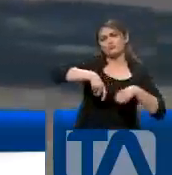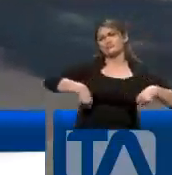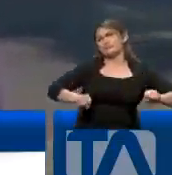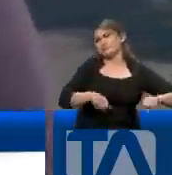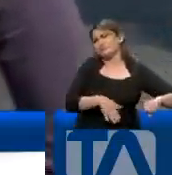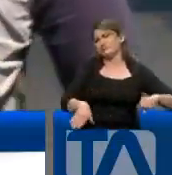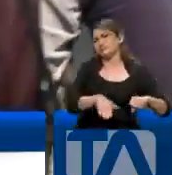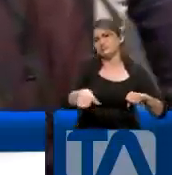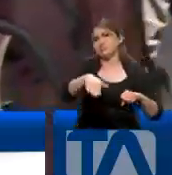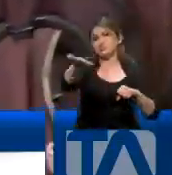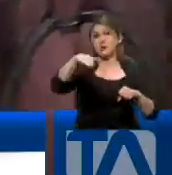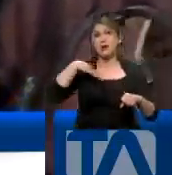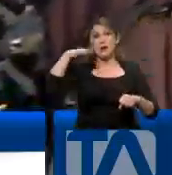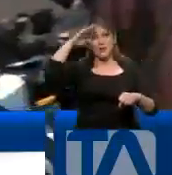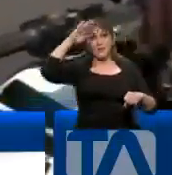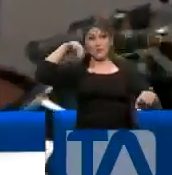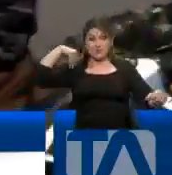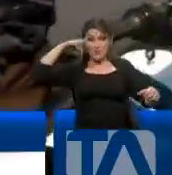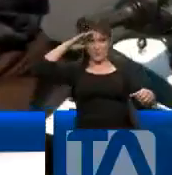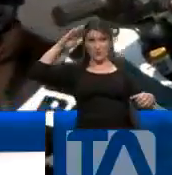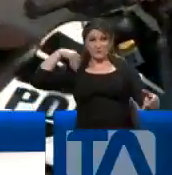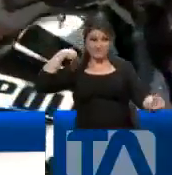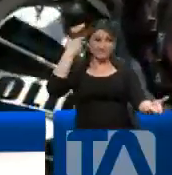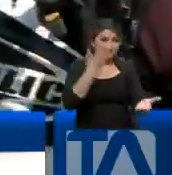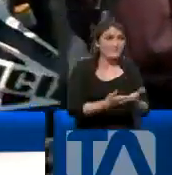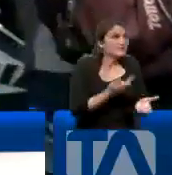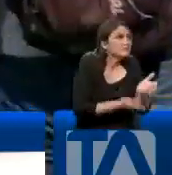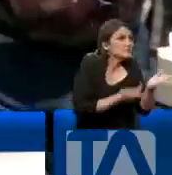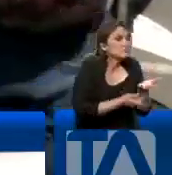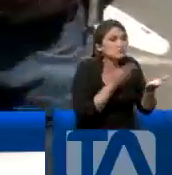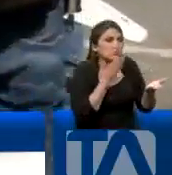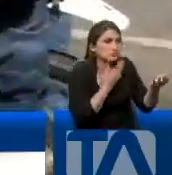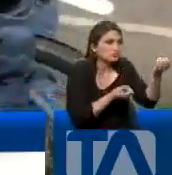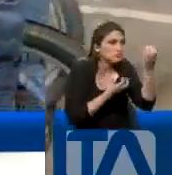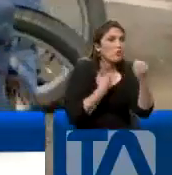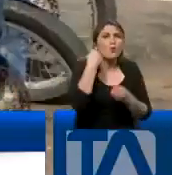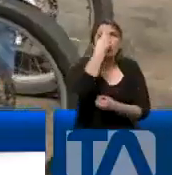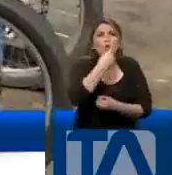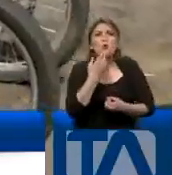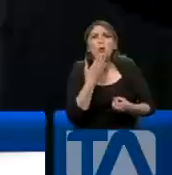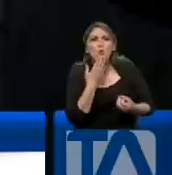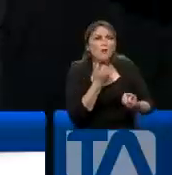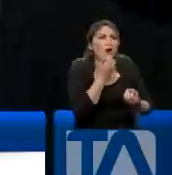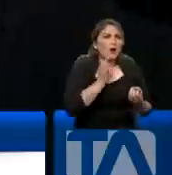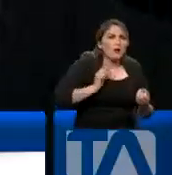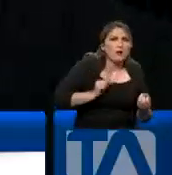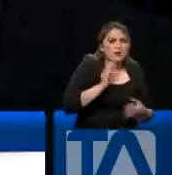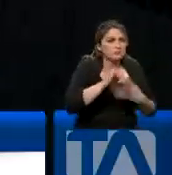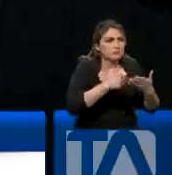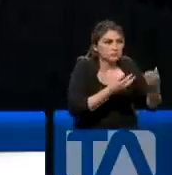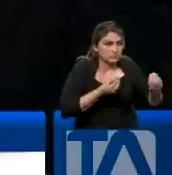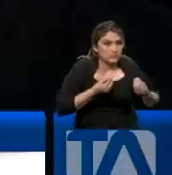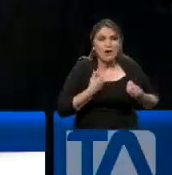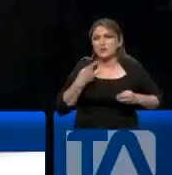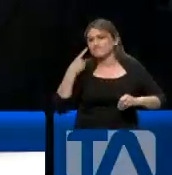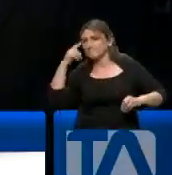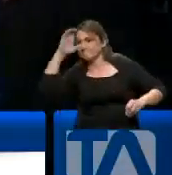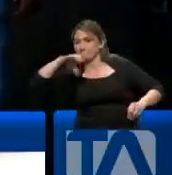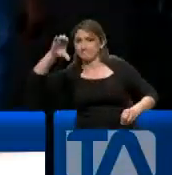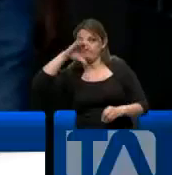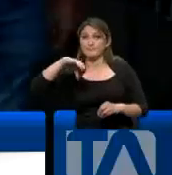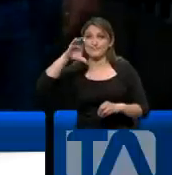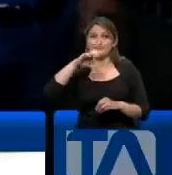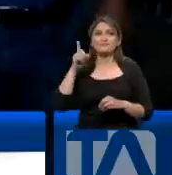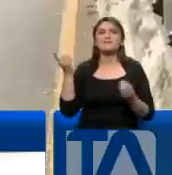Al sitio acudieron miembros de la Policía Nacional a recabar información para identificar a los sujetos. El negocio atracado está ubicado en las